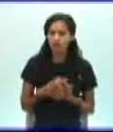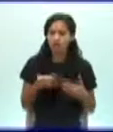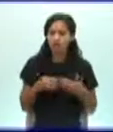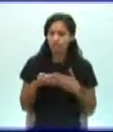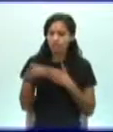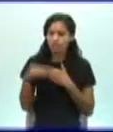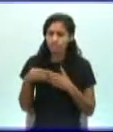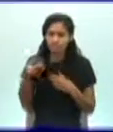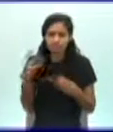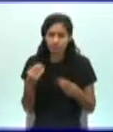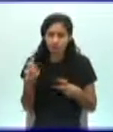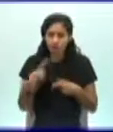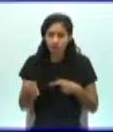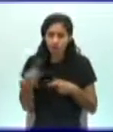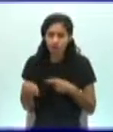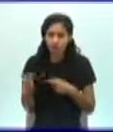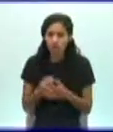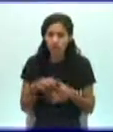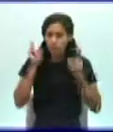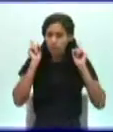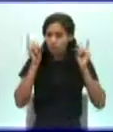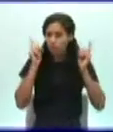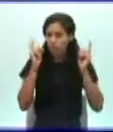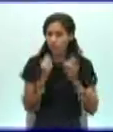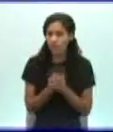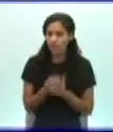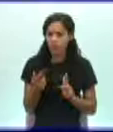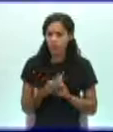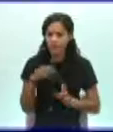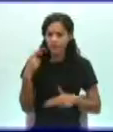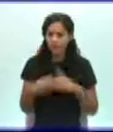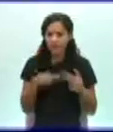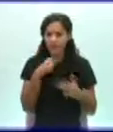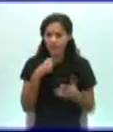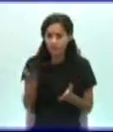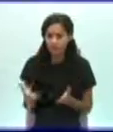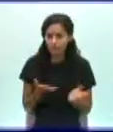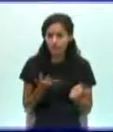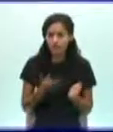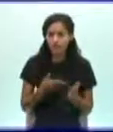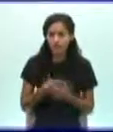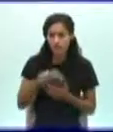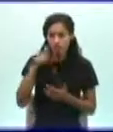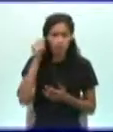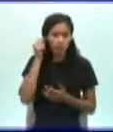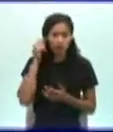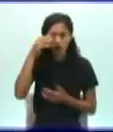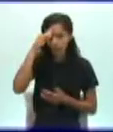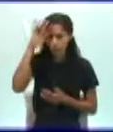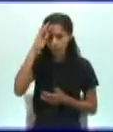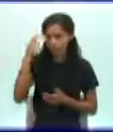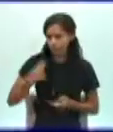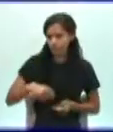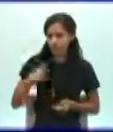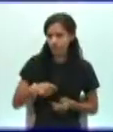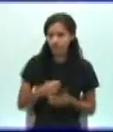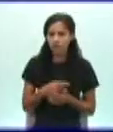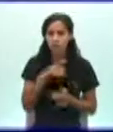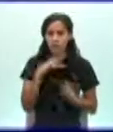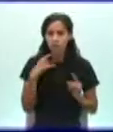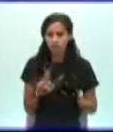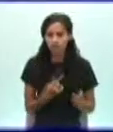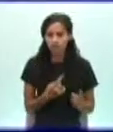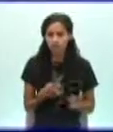las acciones políticas y estatales para materializar el acceso pleno de la mujer cubana a sus derechos. Murió el 18